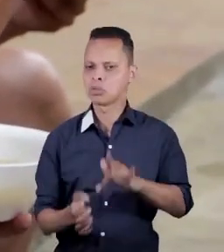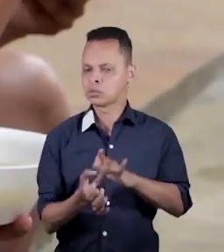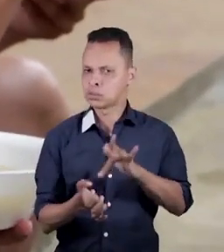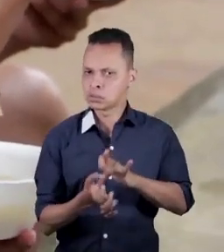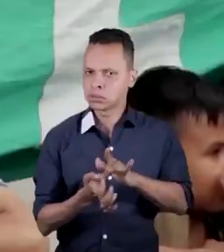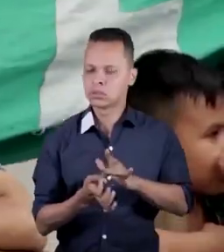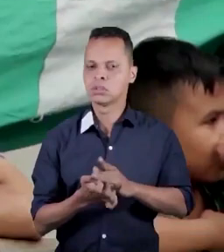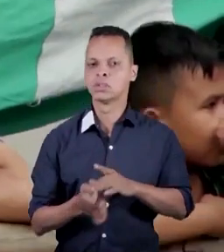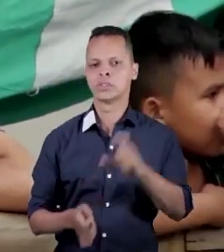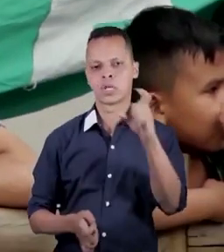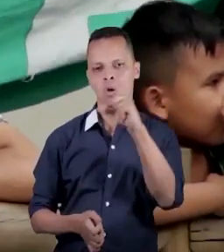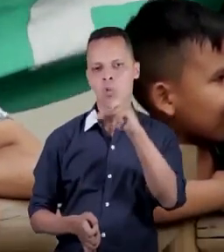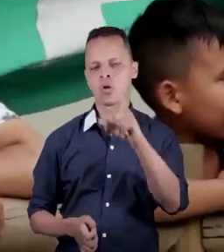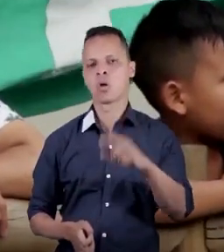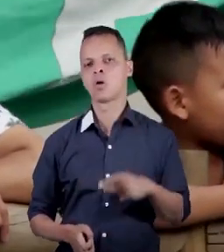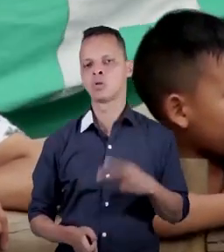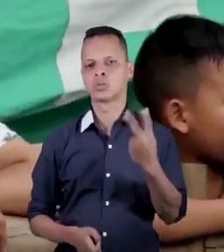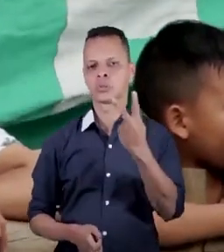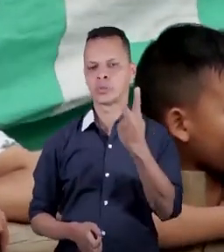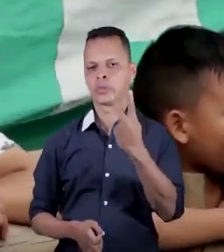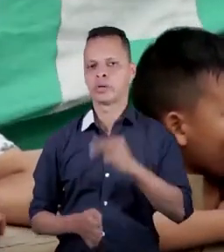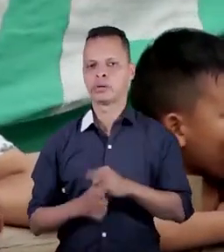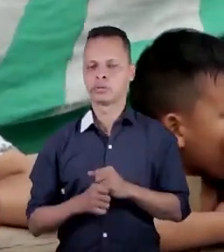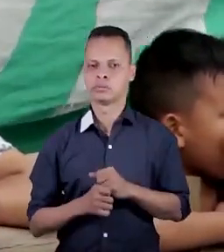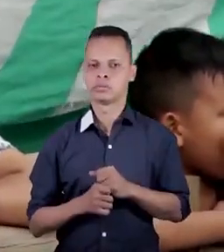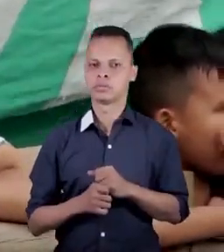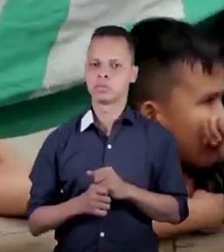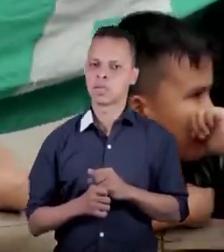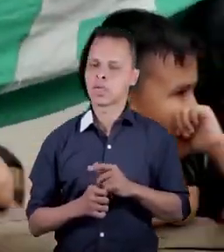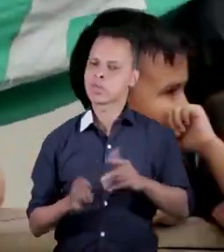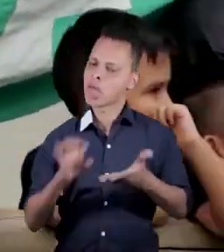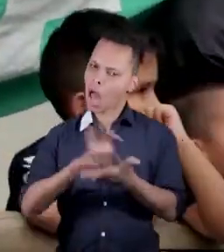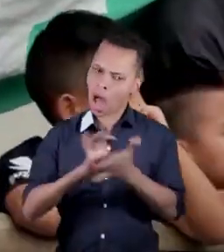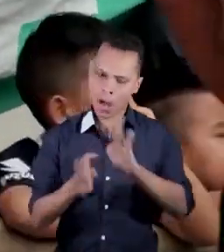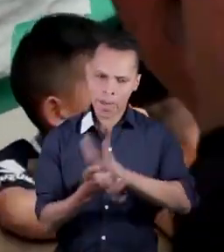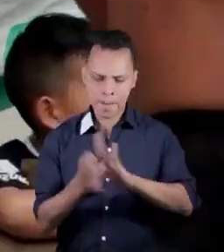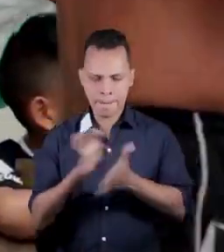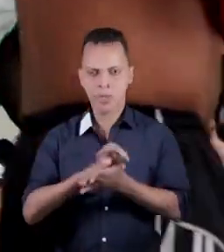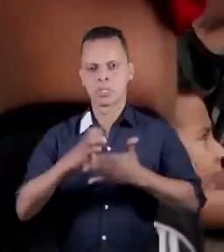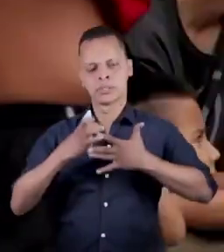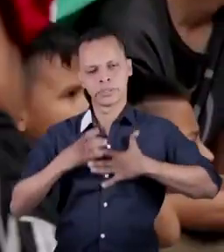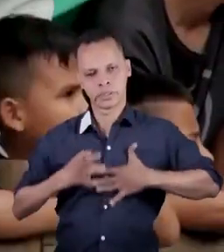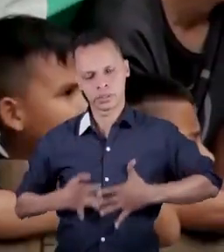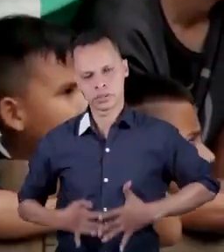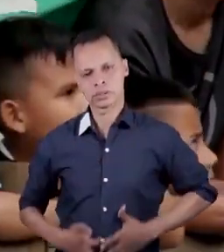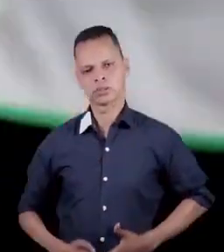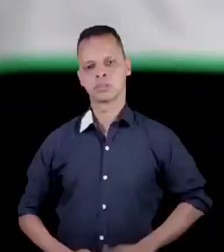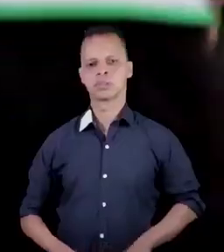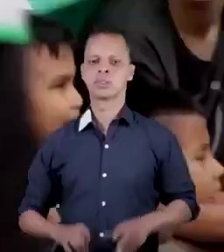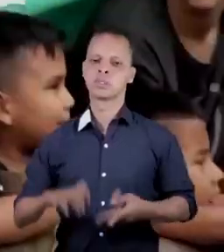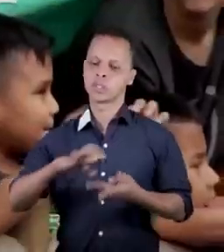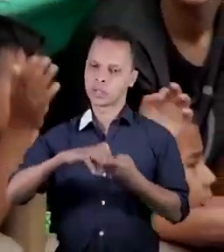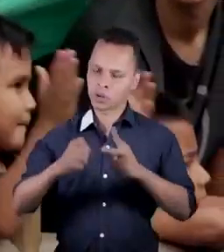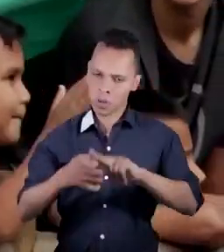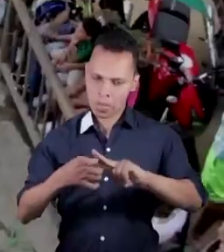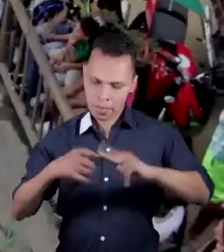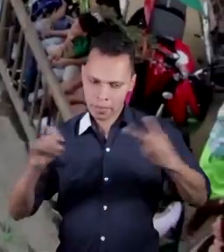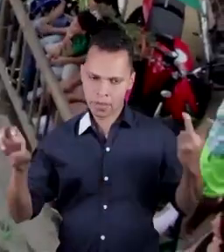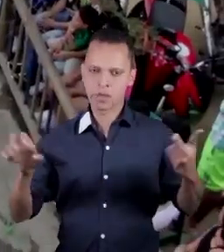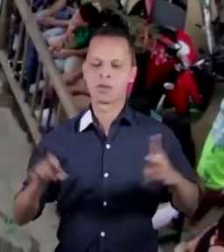tanto los rojos como los verdes y estar en paz y estar tranquilo estar en convivencia porque somos del mismo